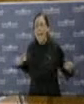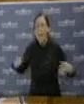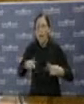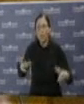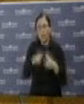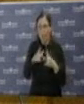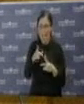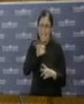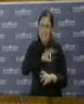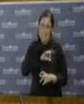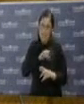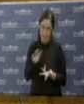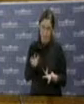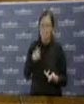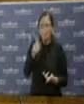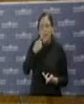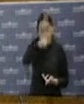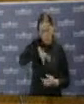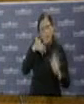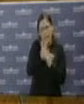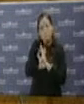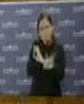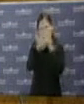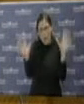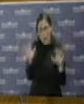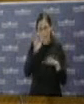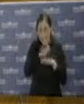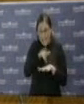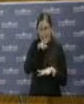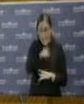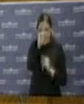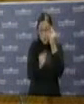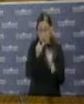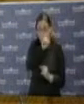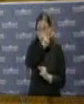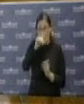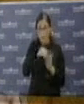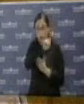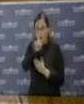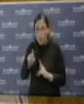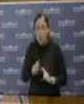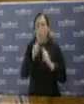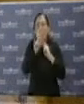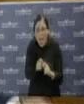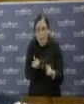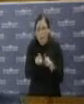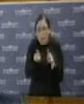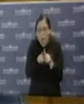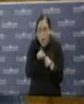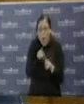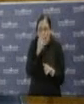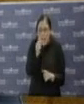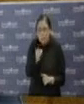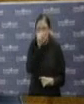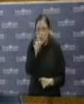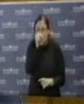señorías. Voy a ser muy claro. Estos presupuestos para 2011 reflejan exactamente la agenda oculta del Partido